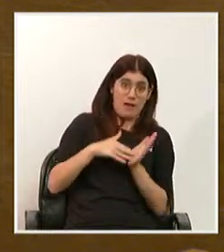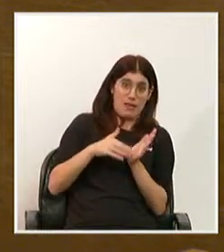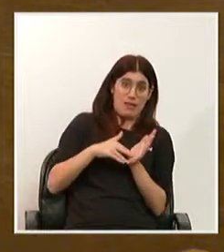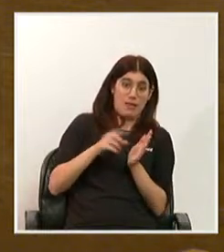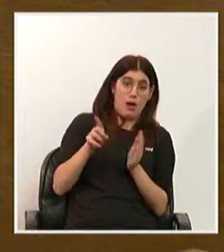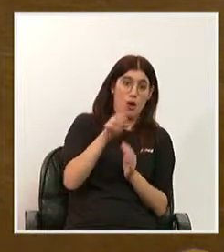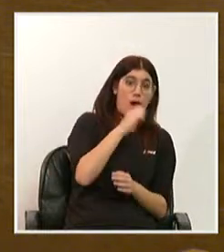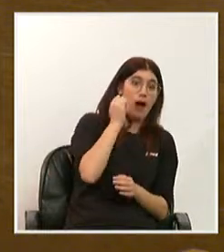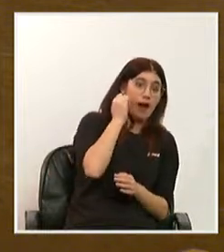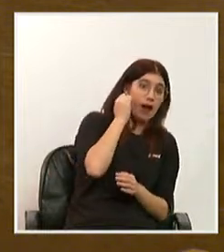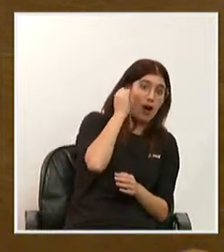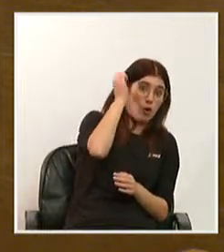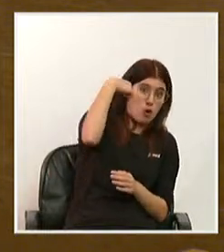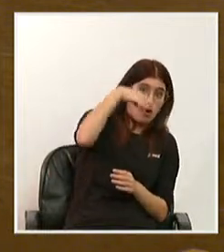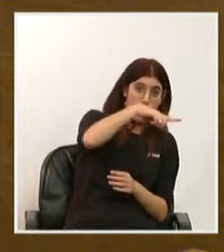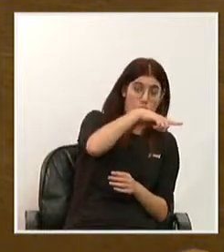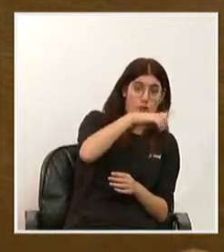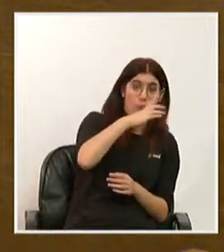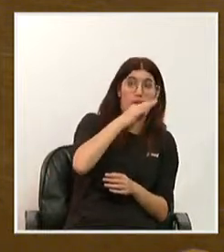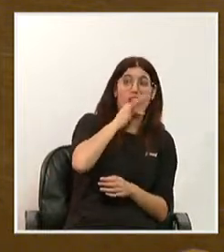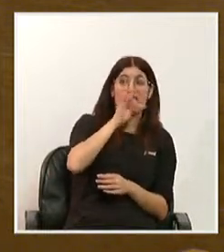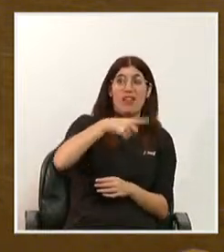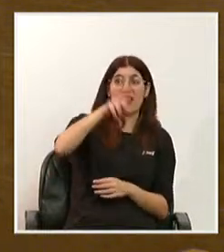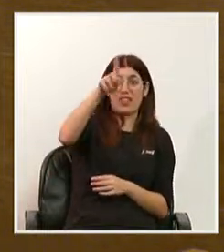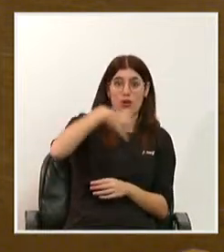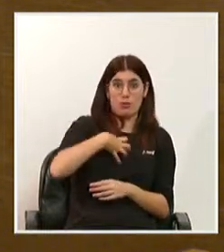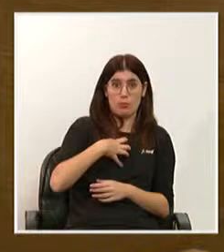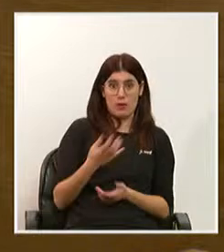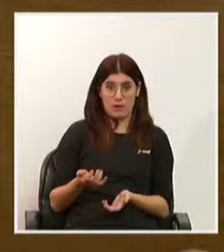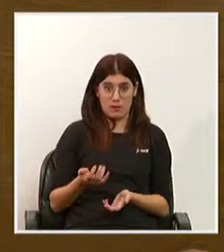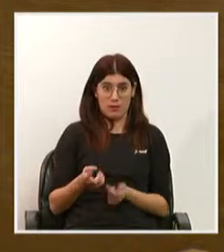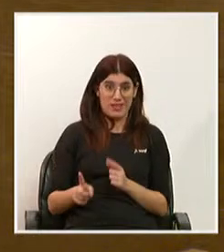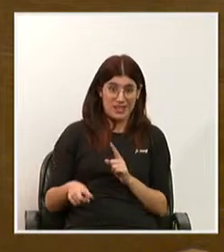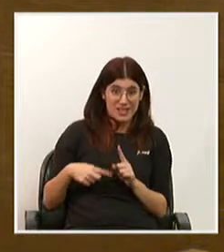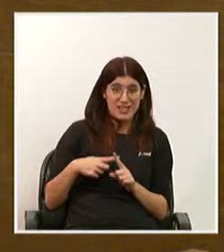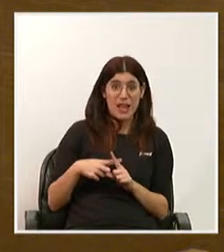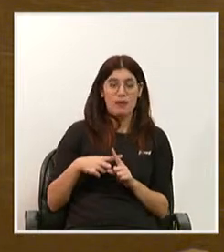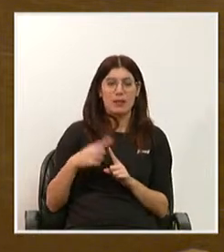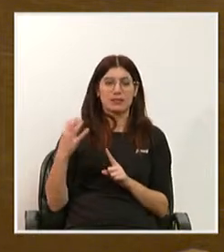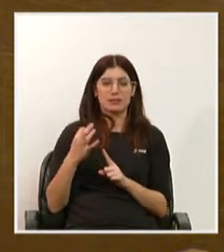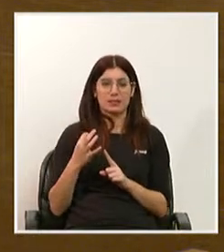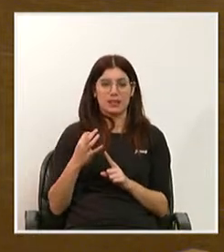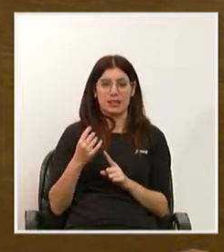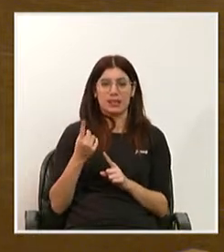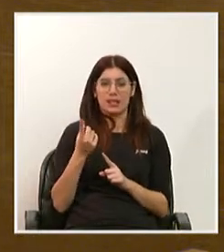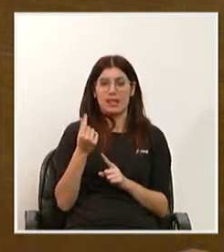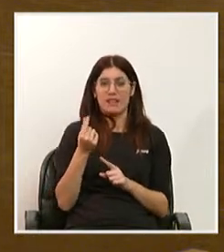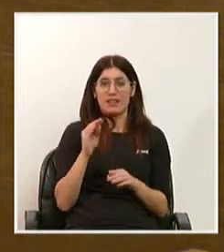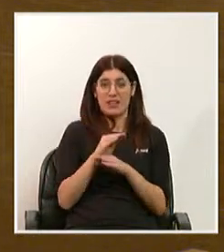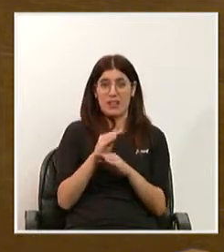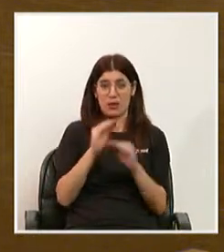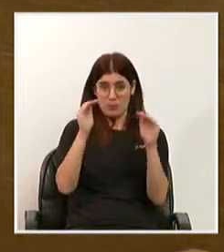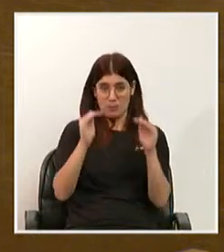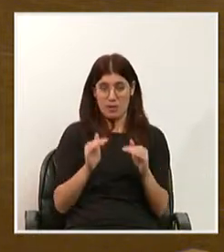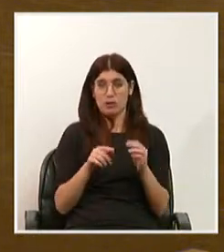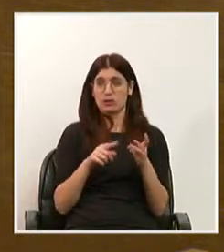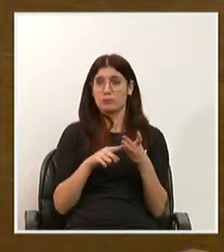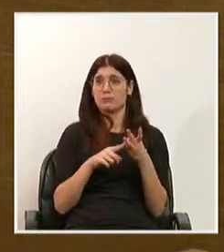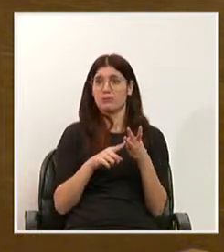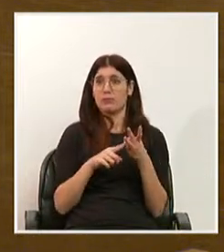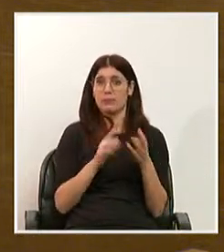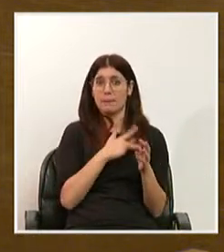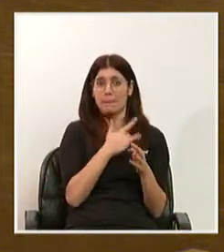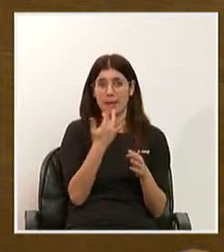expulsarnos van a enviar a Francia y además de reducir la financiación además de conceder la